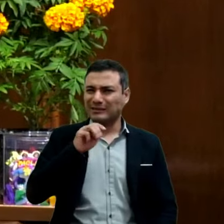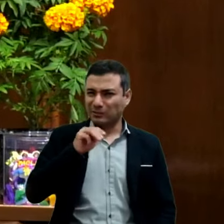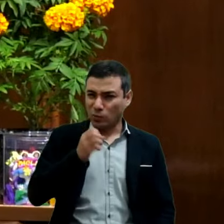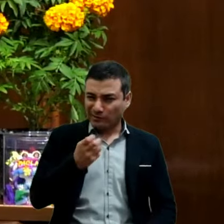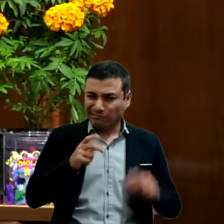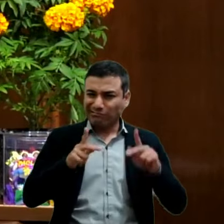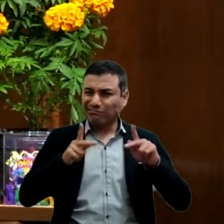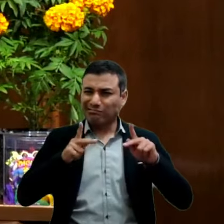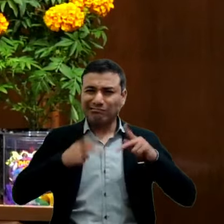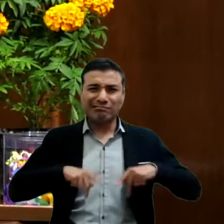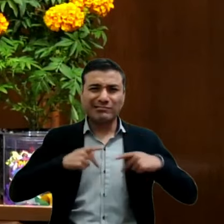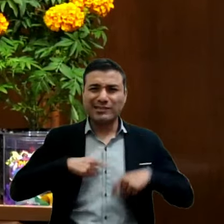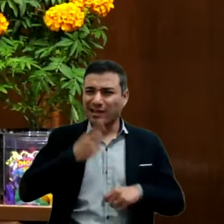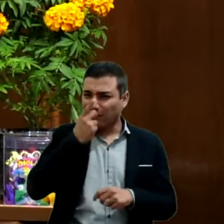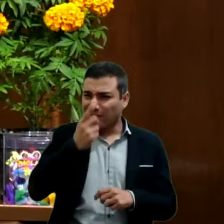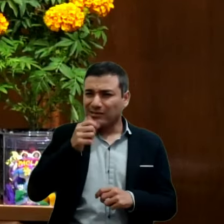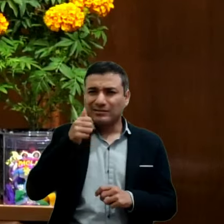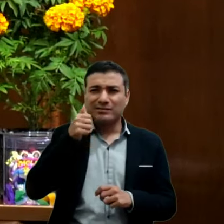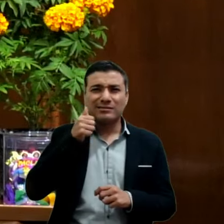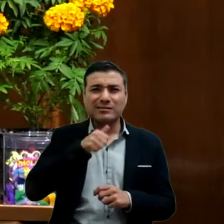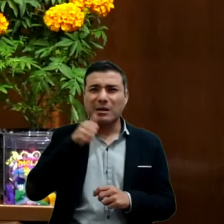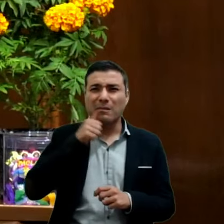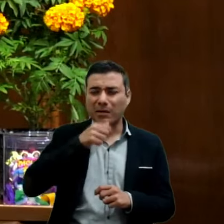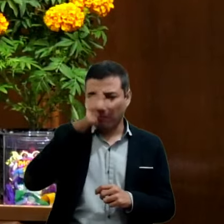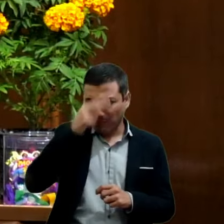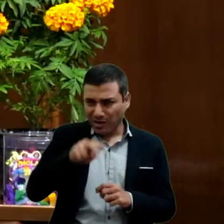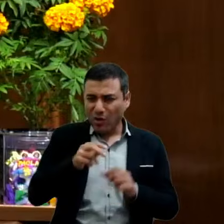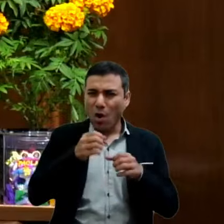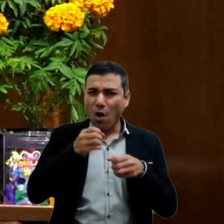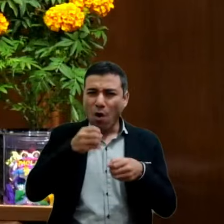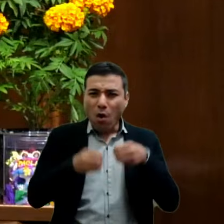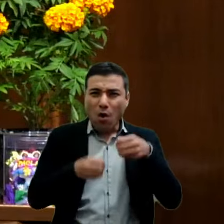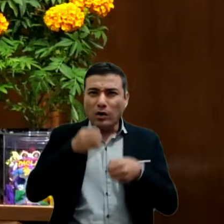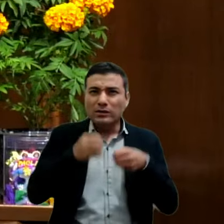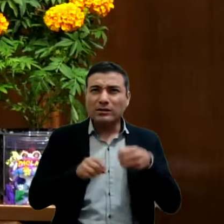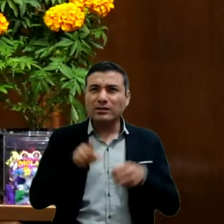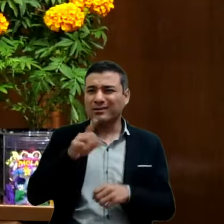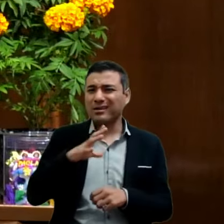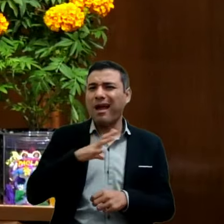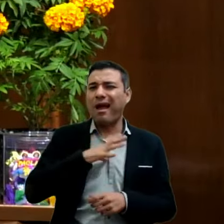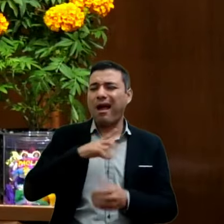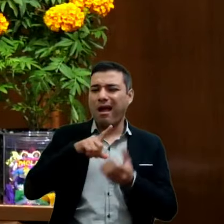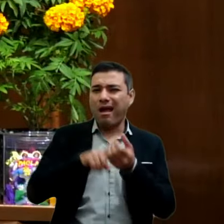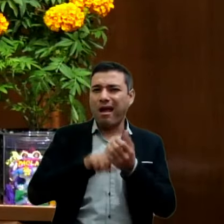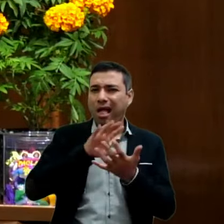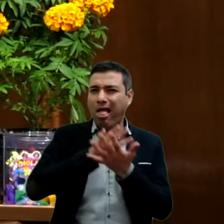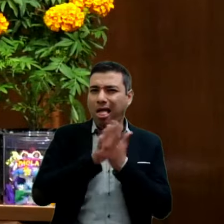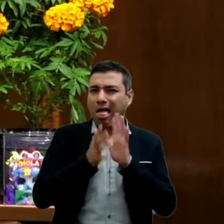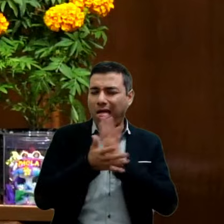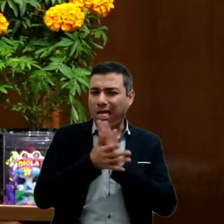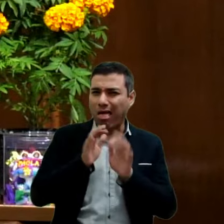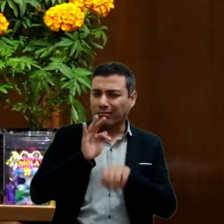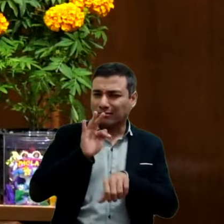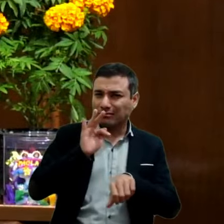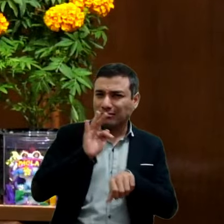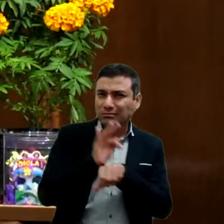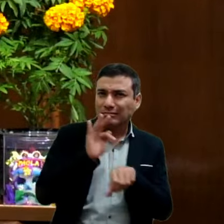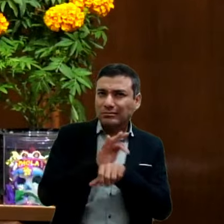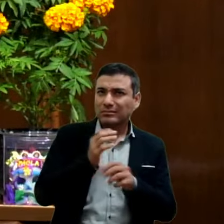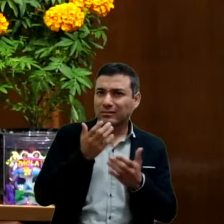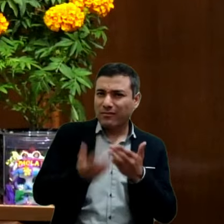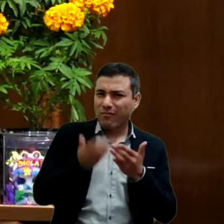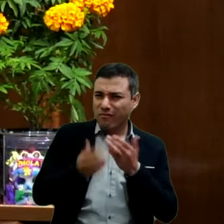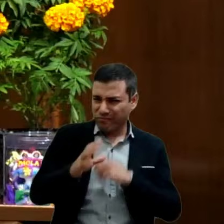al Poder Judicial en México, que actualmente, de manera controversial, no se